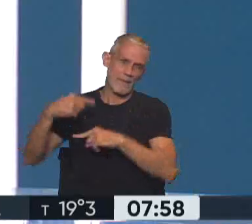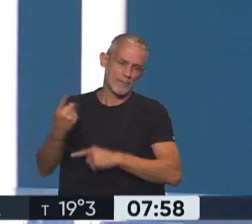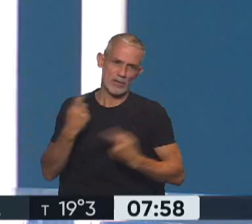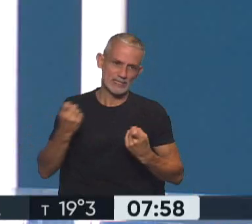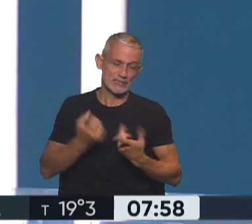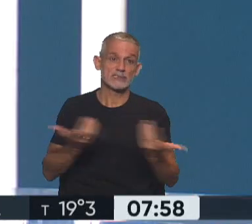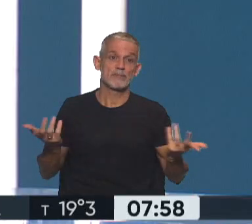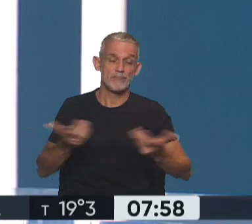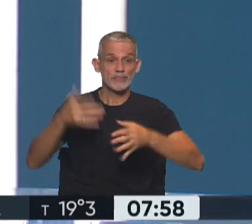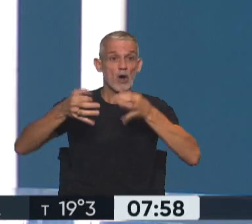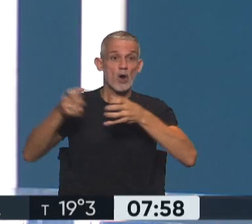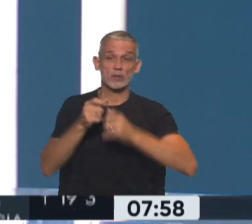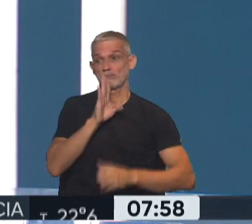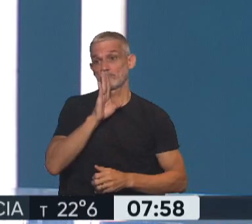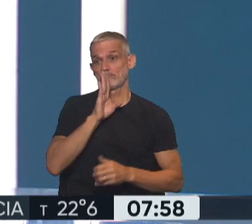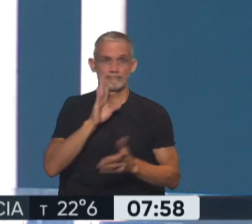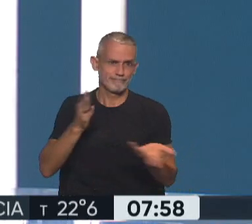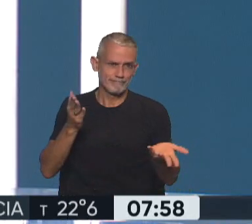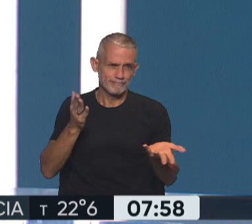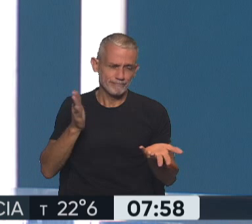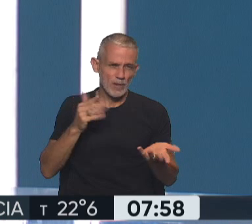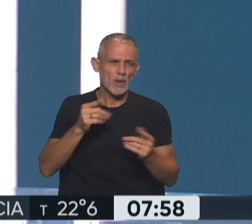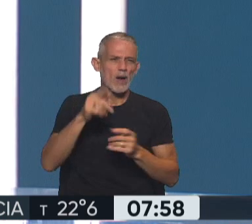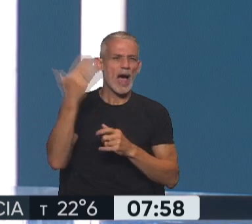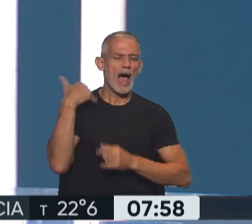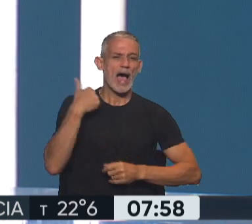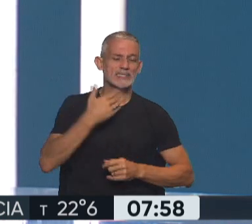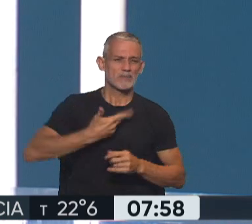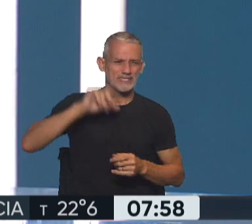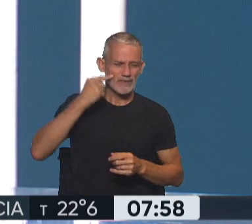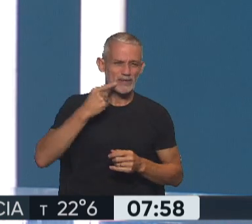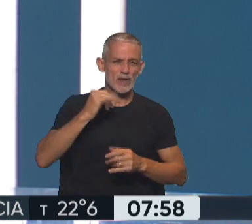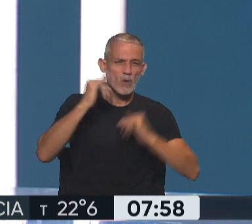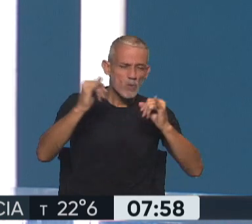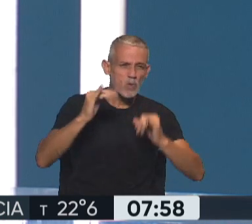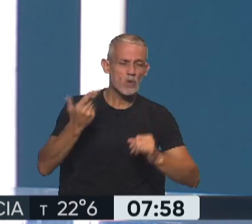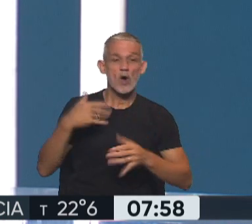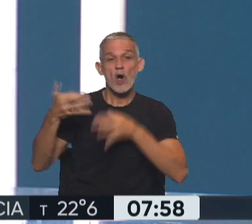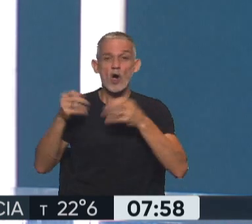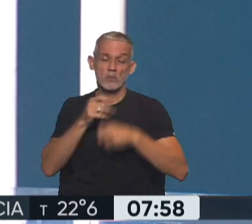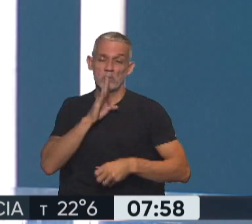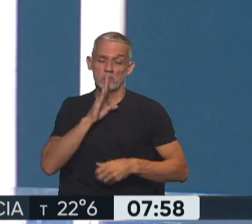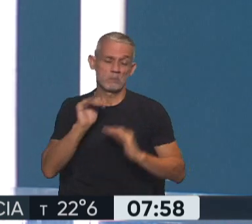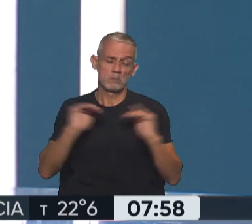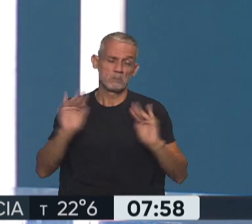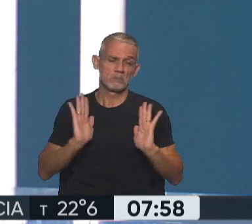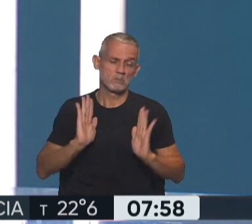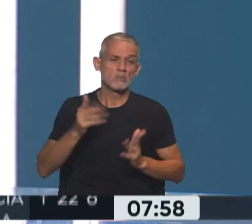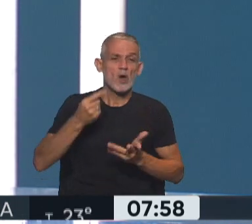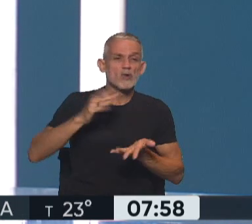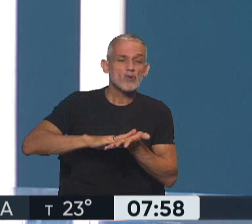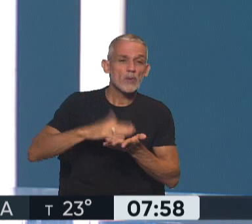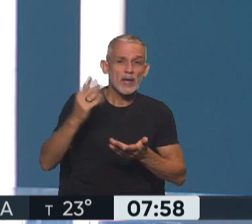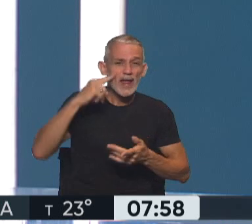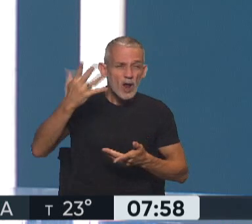Corte Suprema eligió el silencio como respuesta a las expresiones de ayer del presidente, que por cierto no tiene mucho para exhibir en materia de